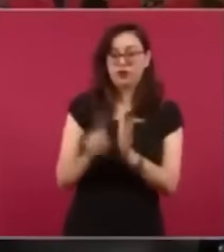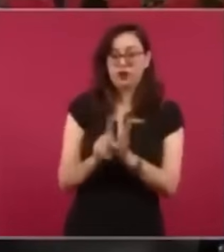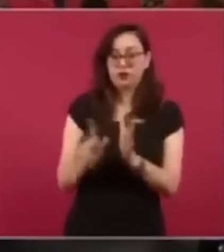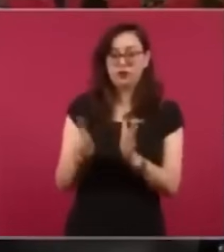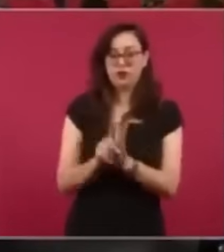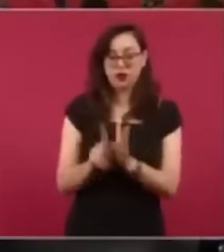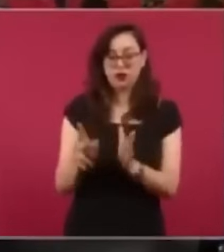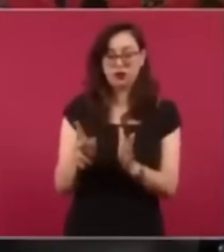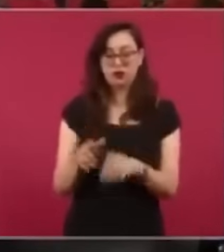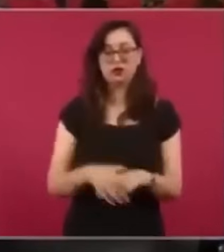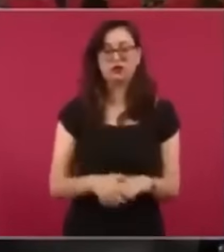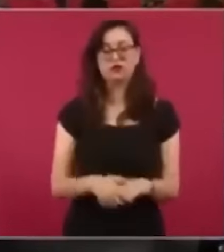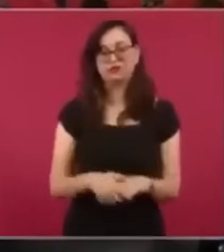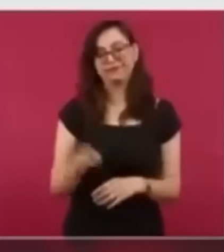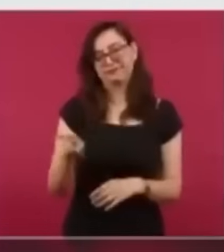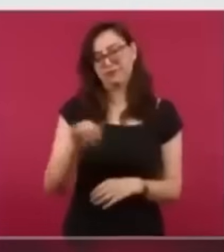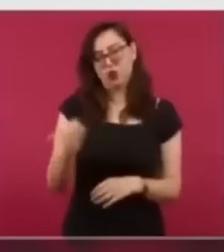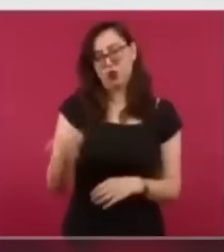el maestro Justo Sierra,